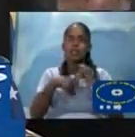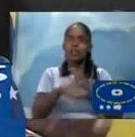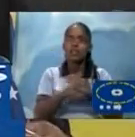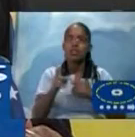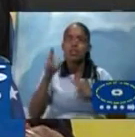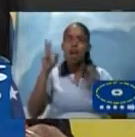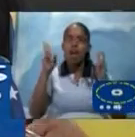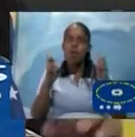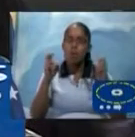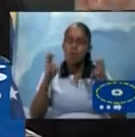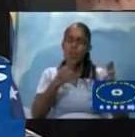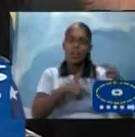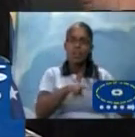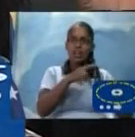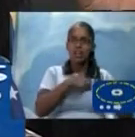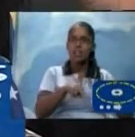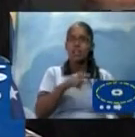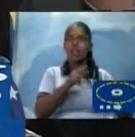sale una nueva religión